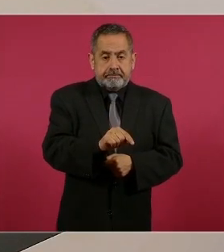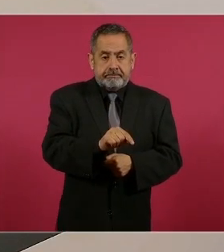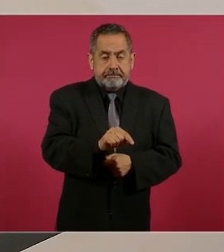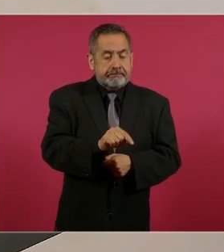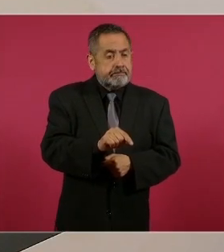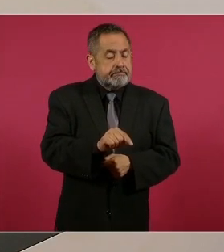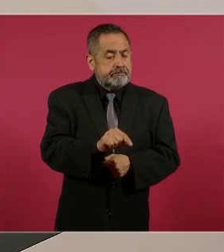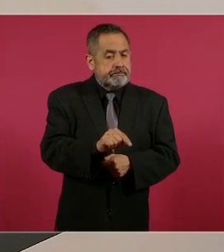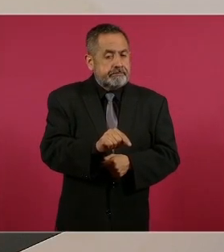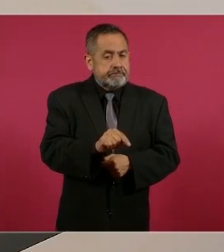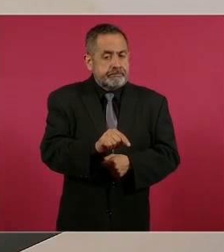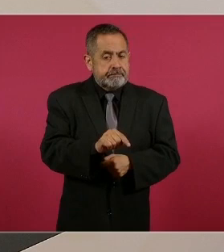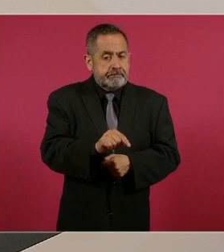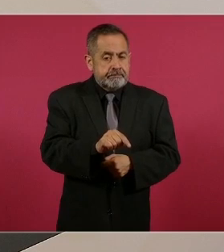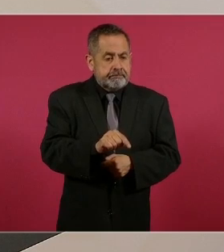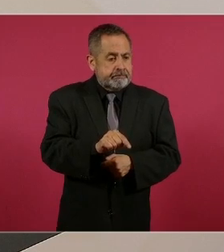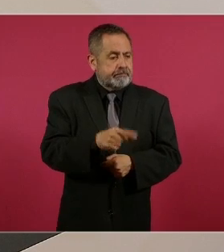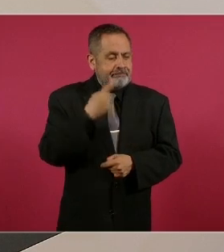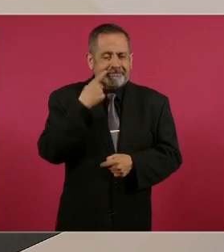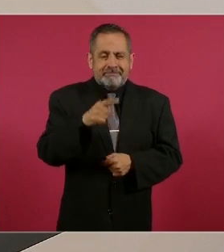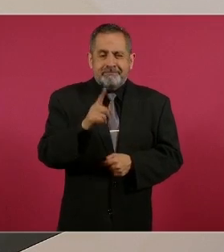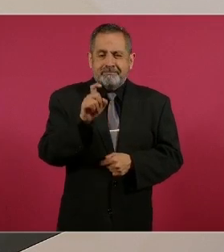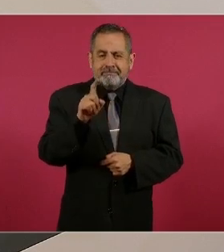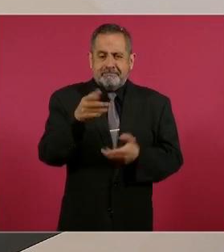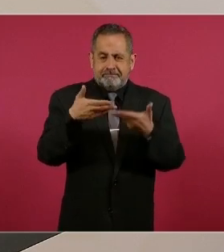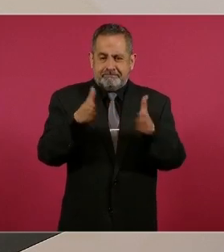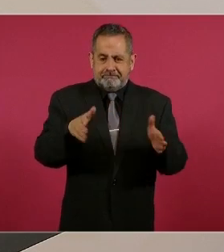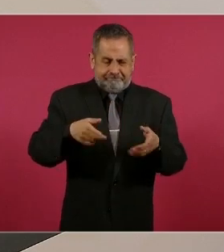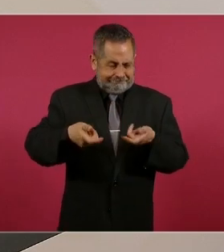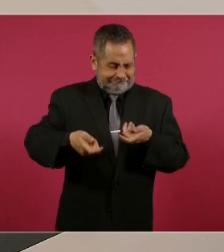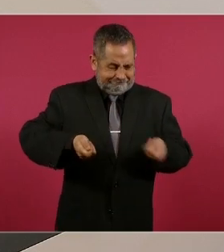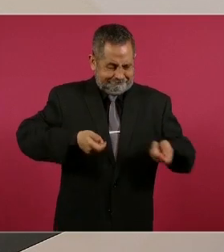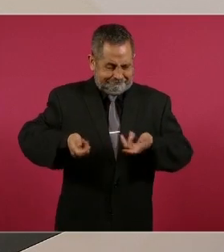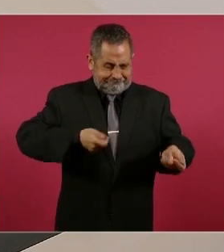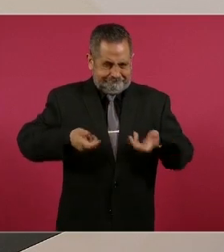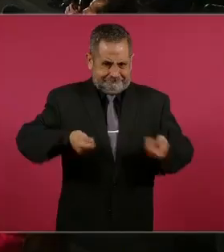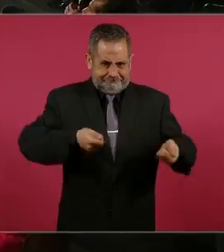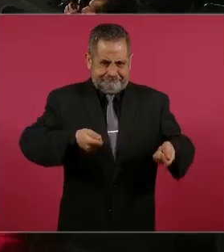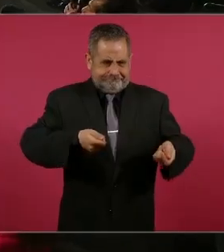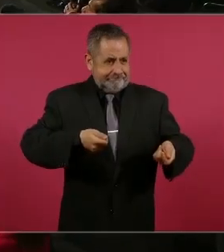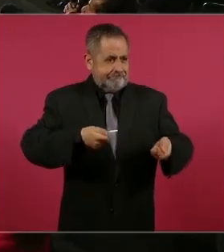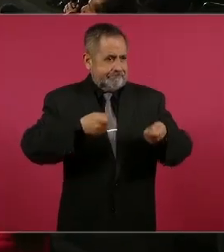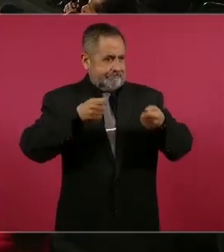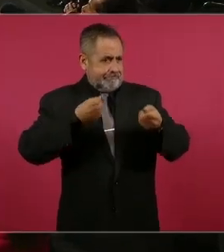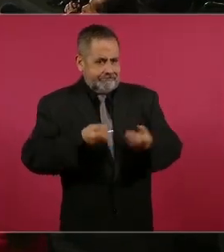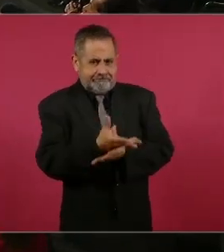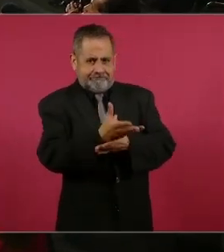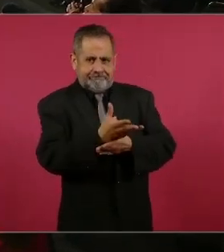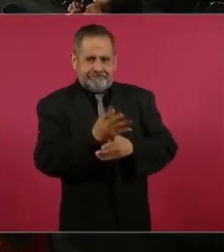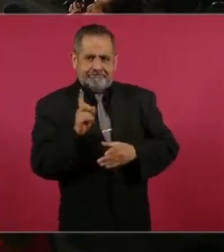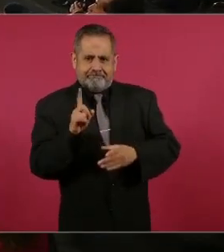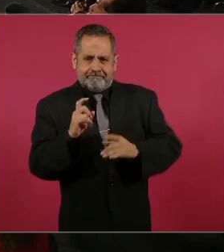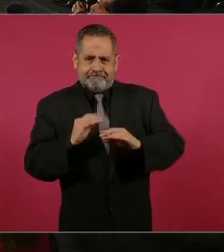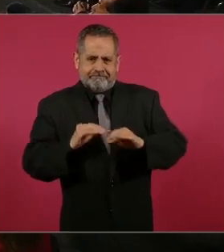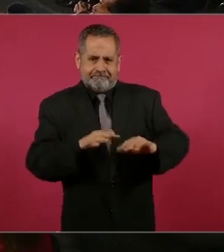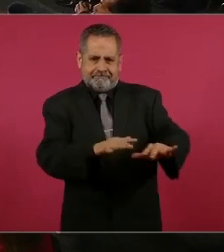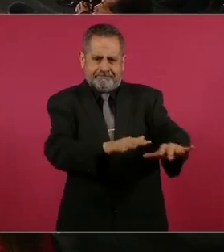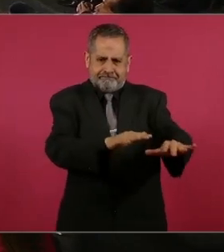abrir la llave para el acueducto. y hacer